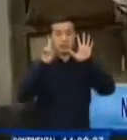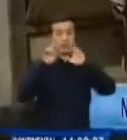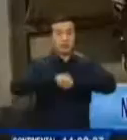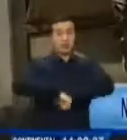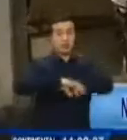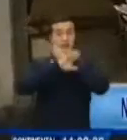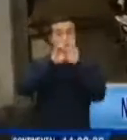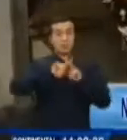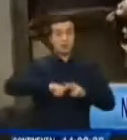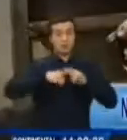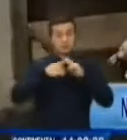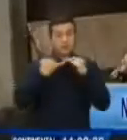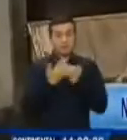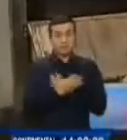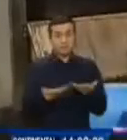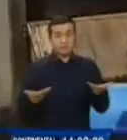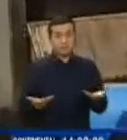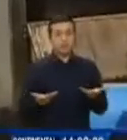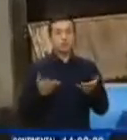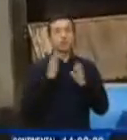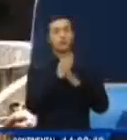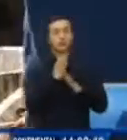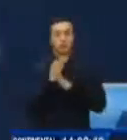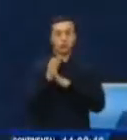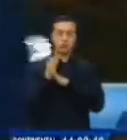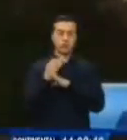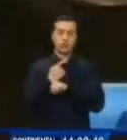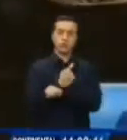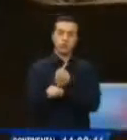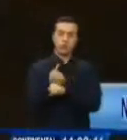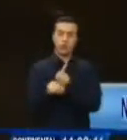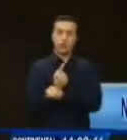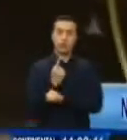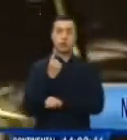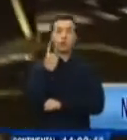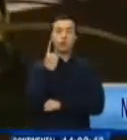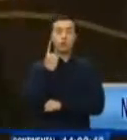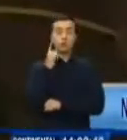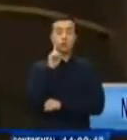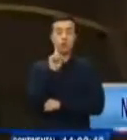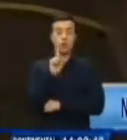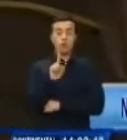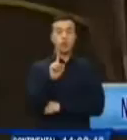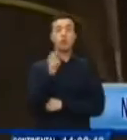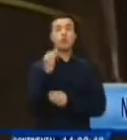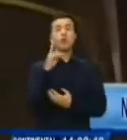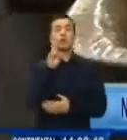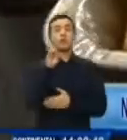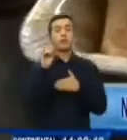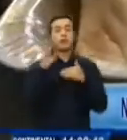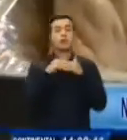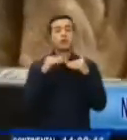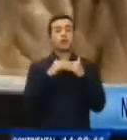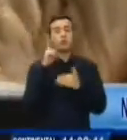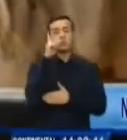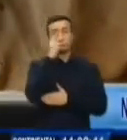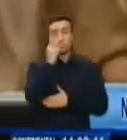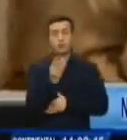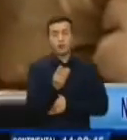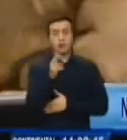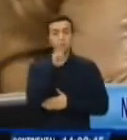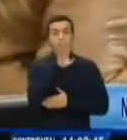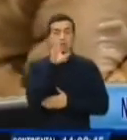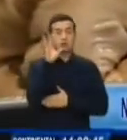y aquí en prácticamente lo tomamos por por horas hornear un pavo de 8 kilos cuesta 20 dólares y 25 los